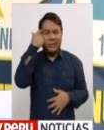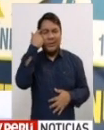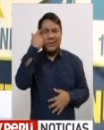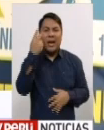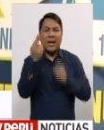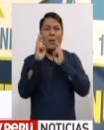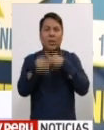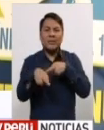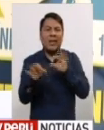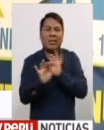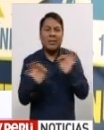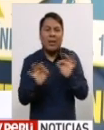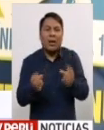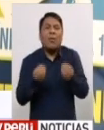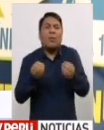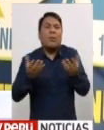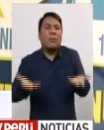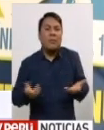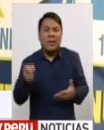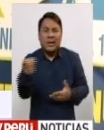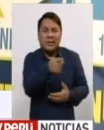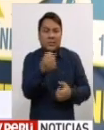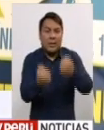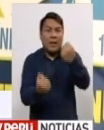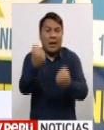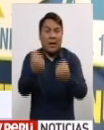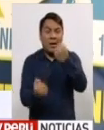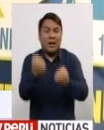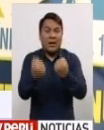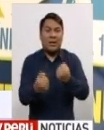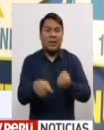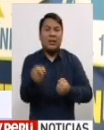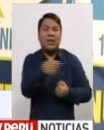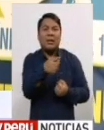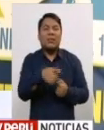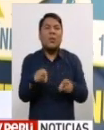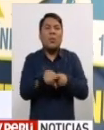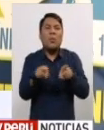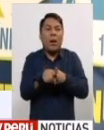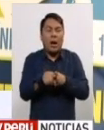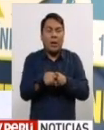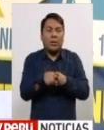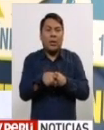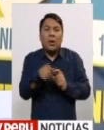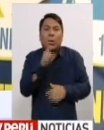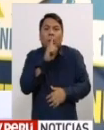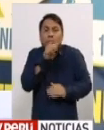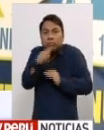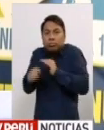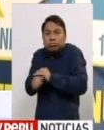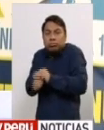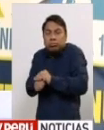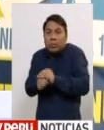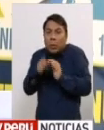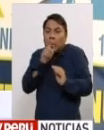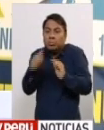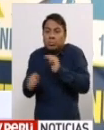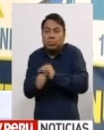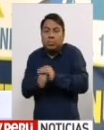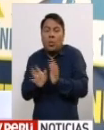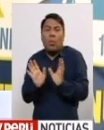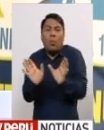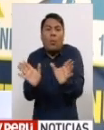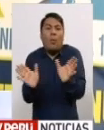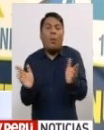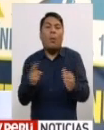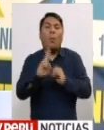que haya hecho que estos vehículos estén escondidos o escondidos, porque no estaban